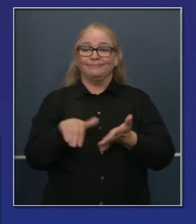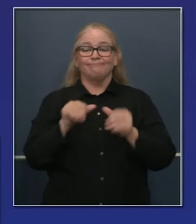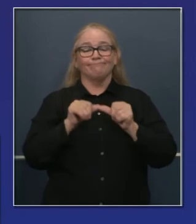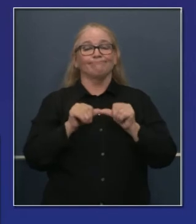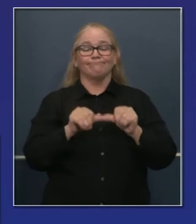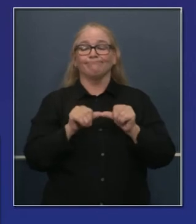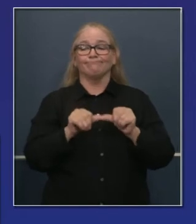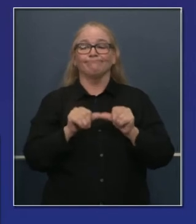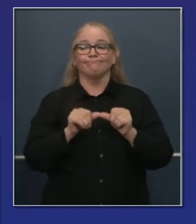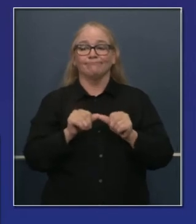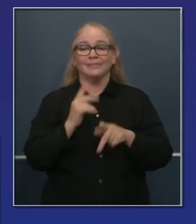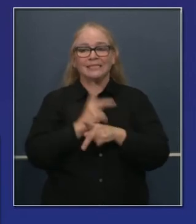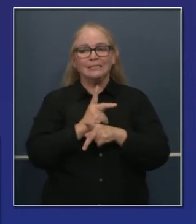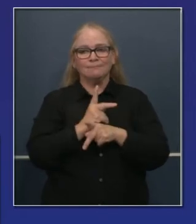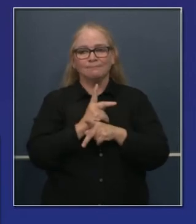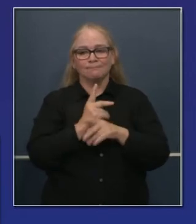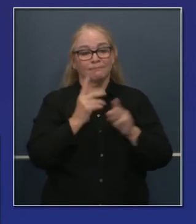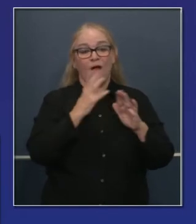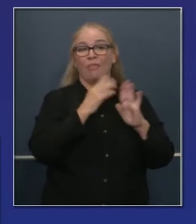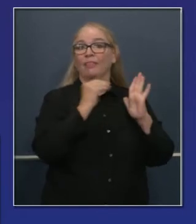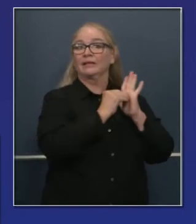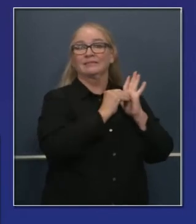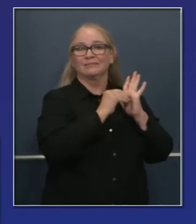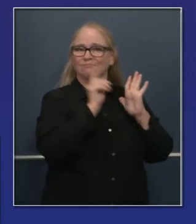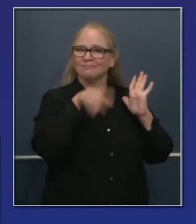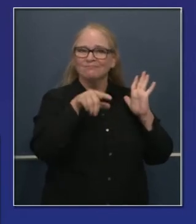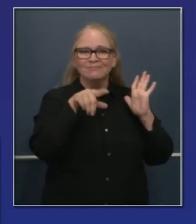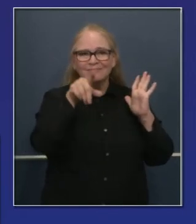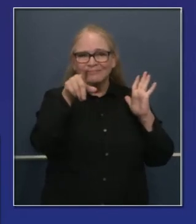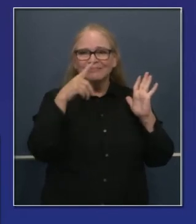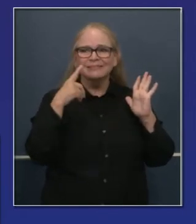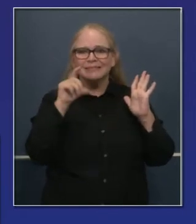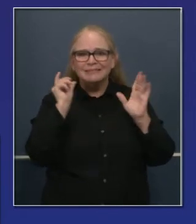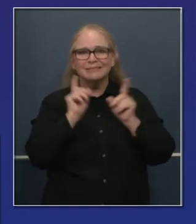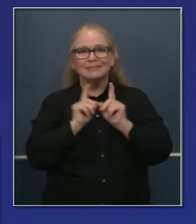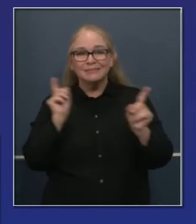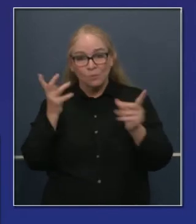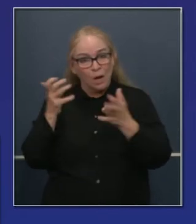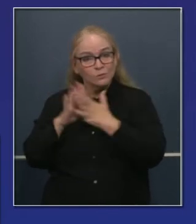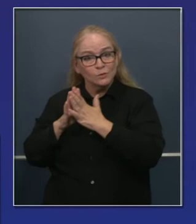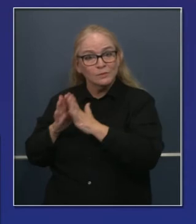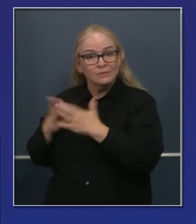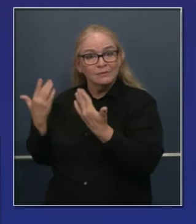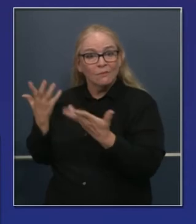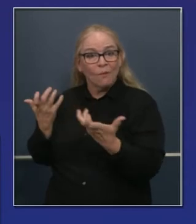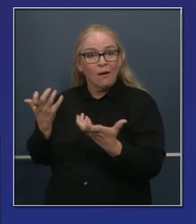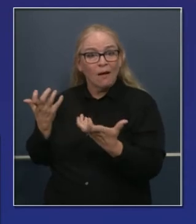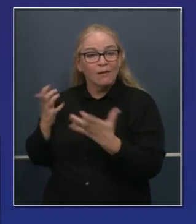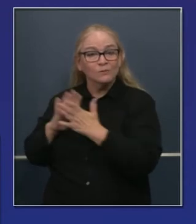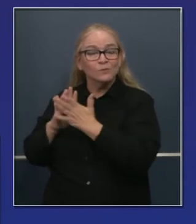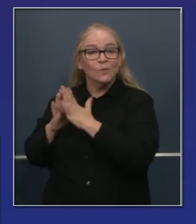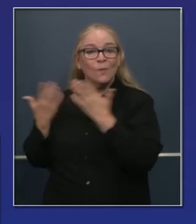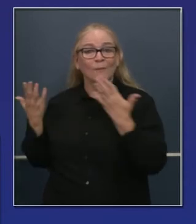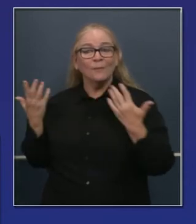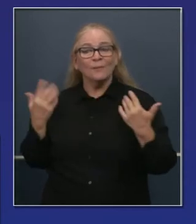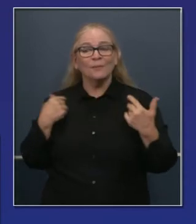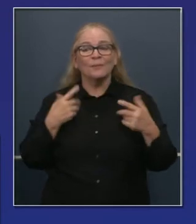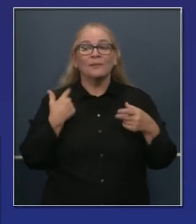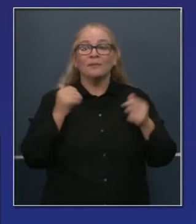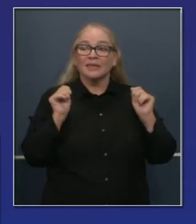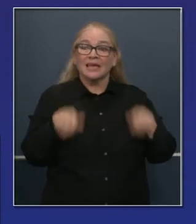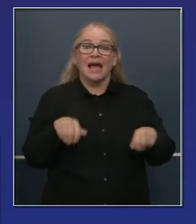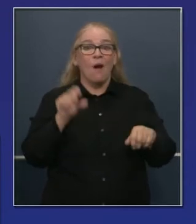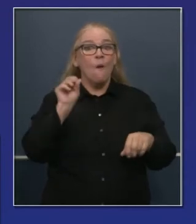estos condados en la lista de monitoreo y ver reabrir las escuelas este impacto